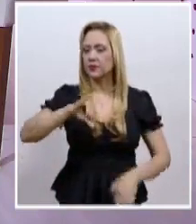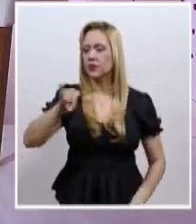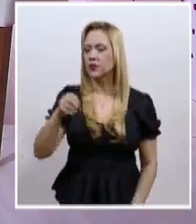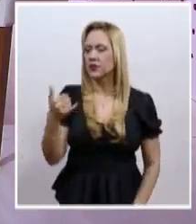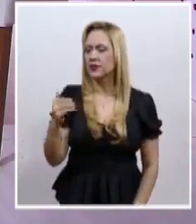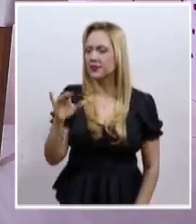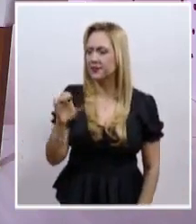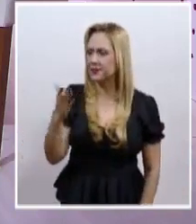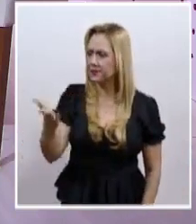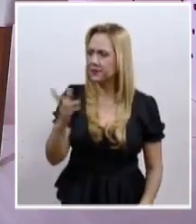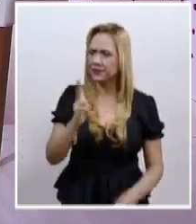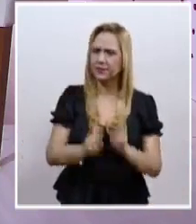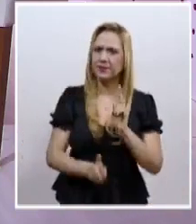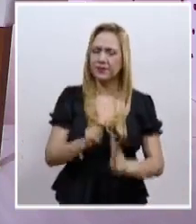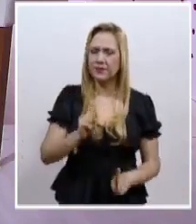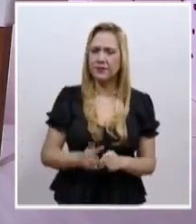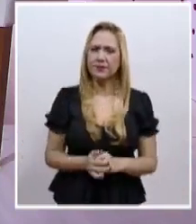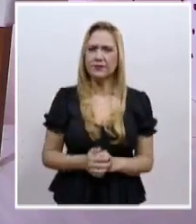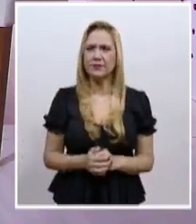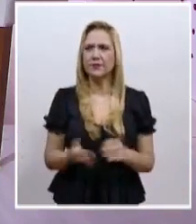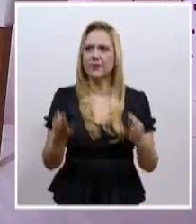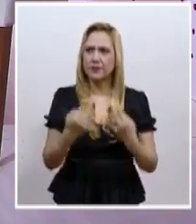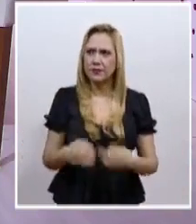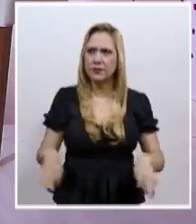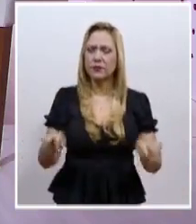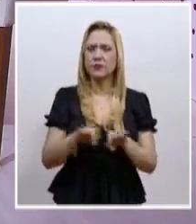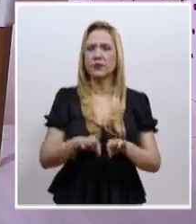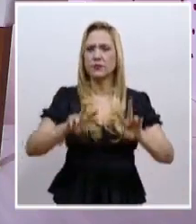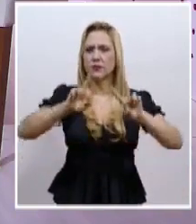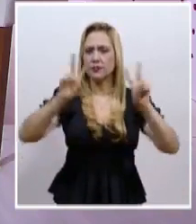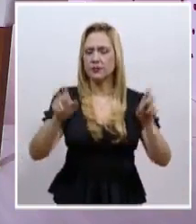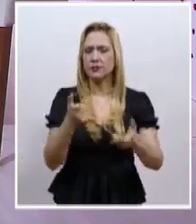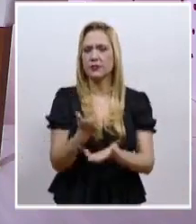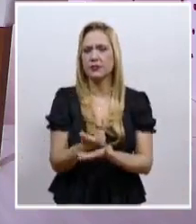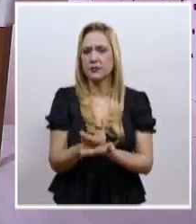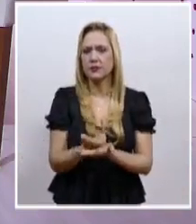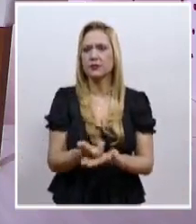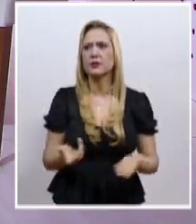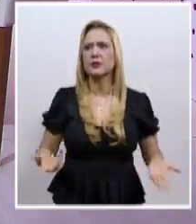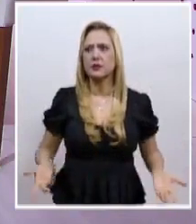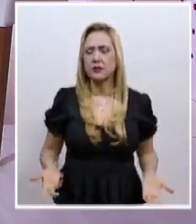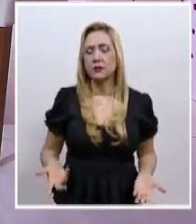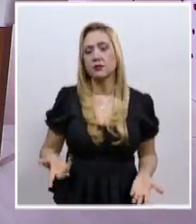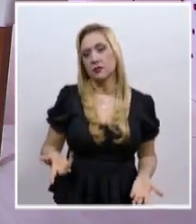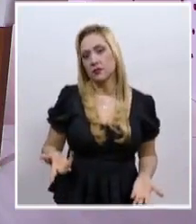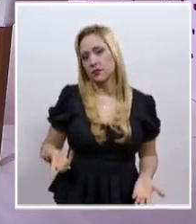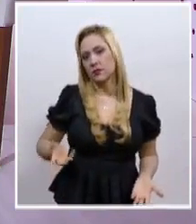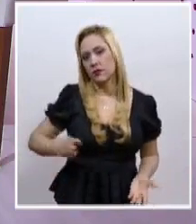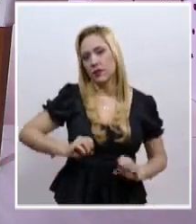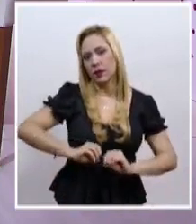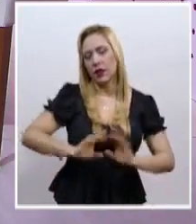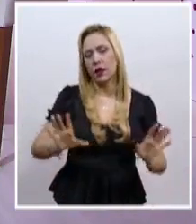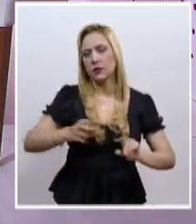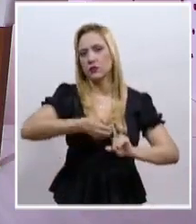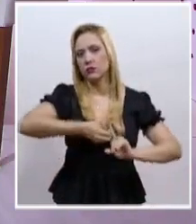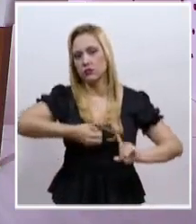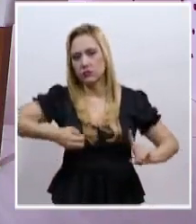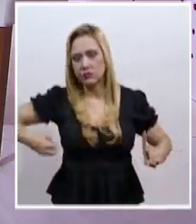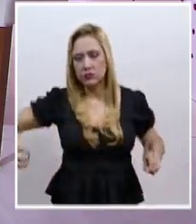gustaría retomar la conversación contigo. Un aspecto importante en el tema de la economía, pues evidentemente son la